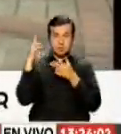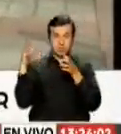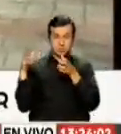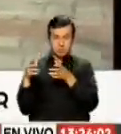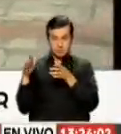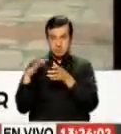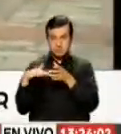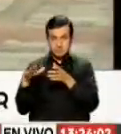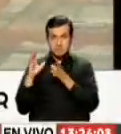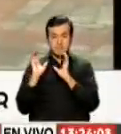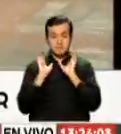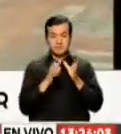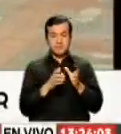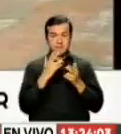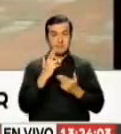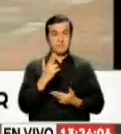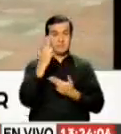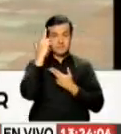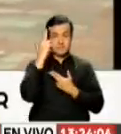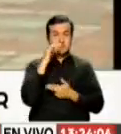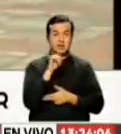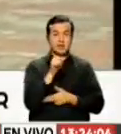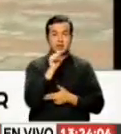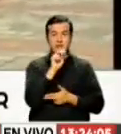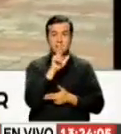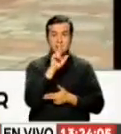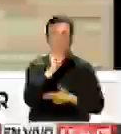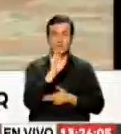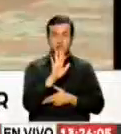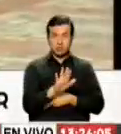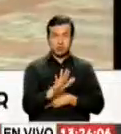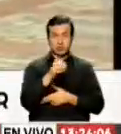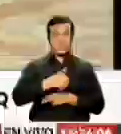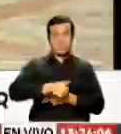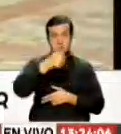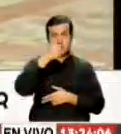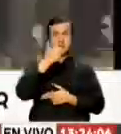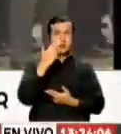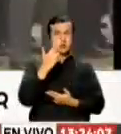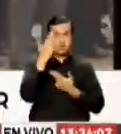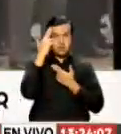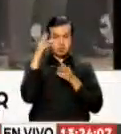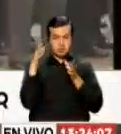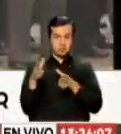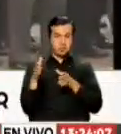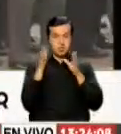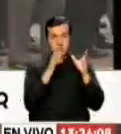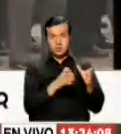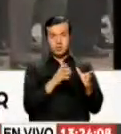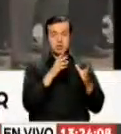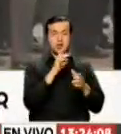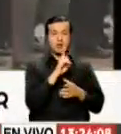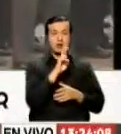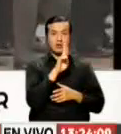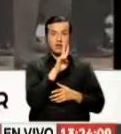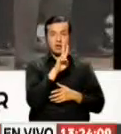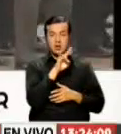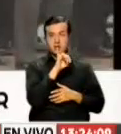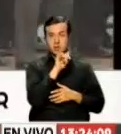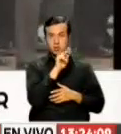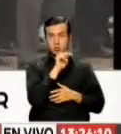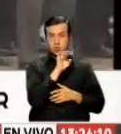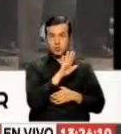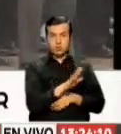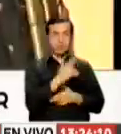de Fuerzas Armadas, el general de división Javier Pérez, en su calidad de comandante del ejército, el contraalmirante Darwin Jarrín, al comando